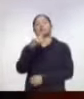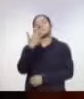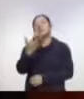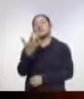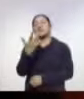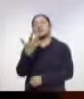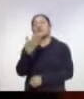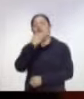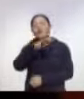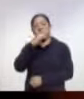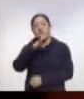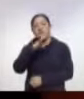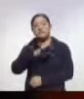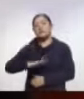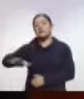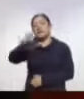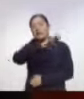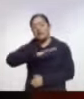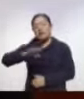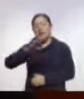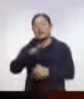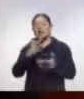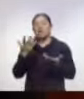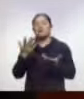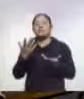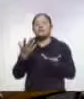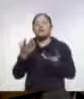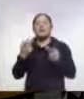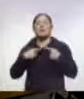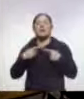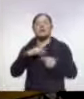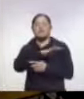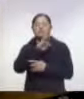la liberación del campo de concentración de Auschwitz en Polonia.